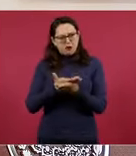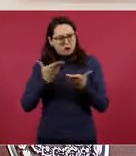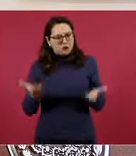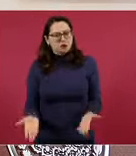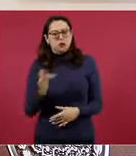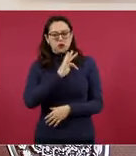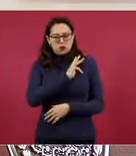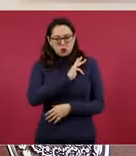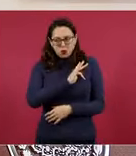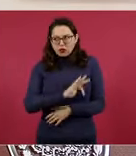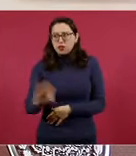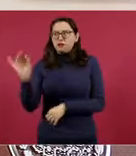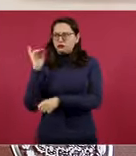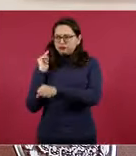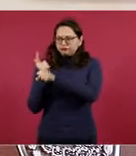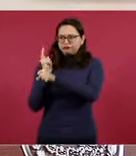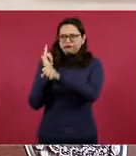Era muy difícil